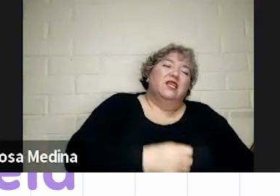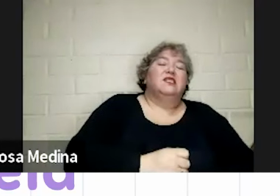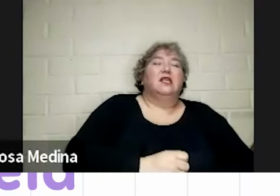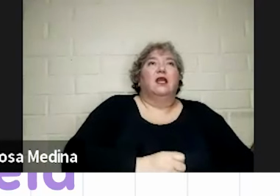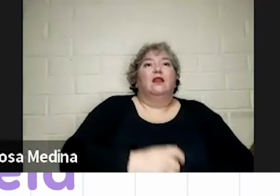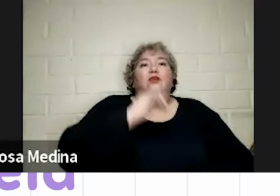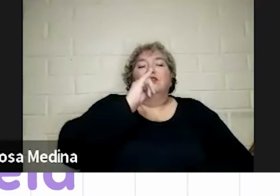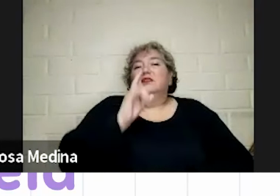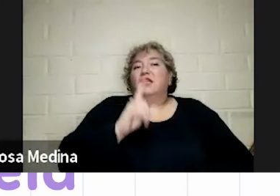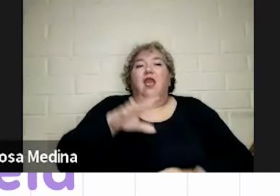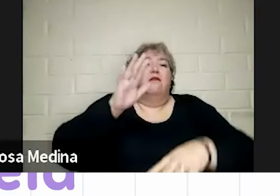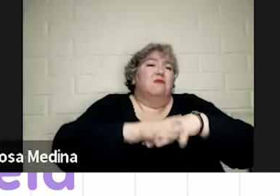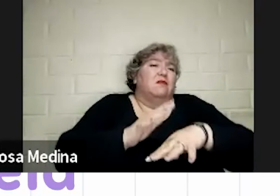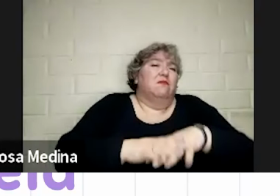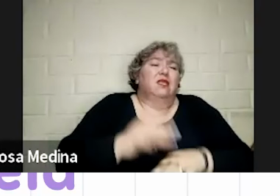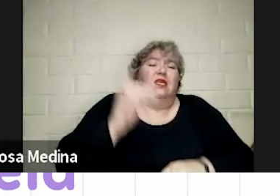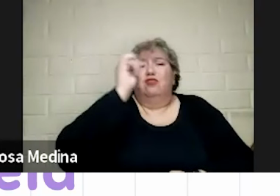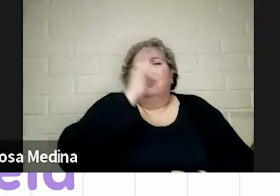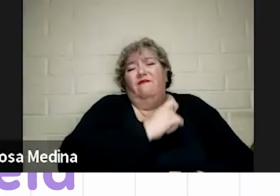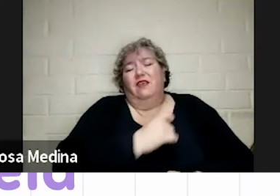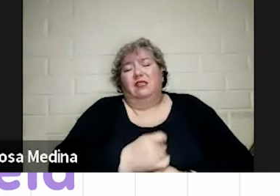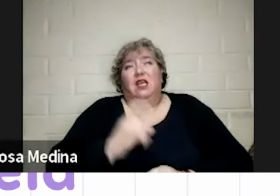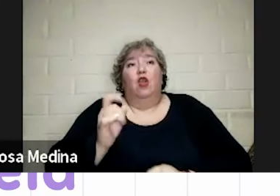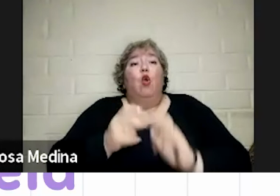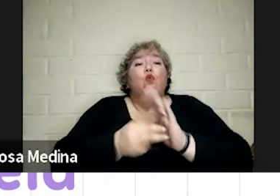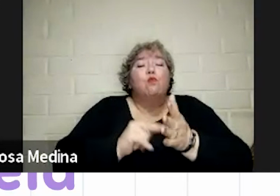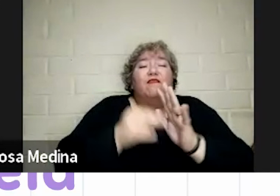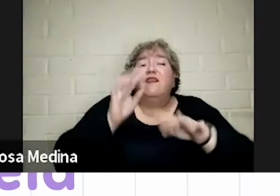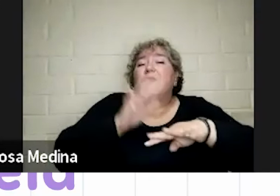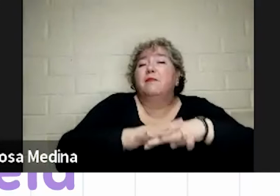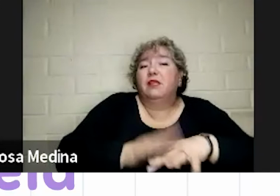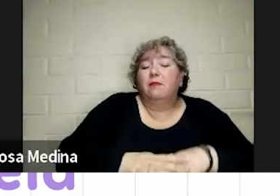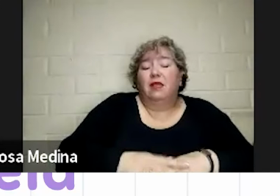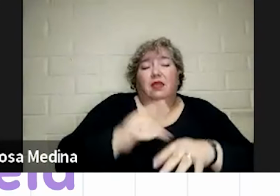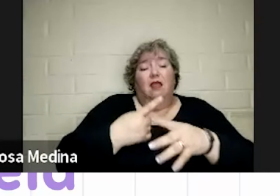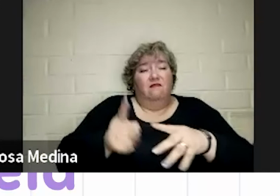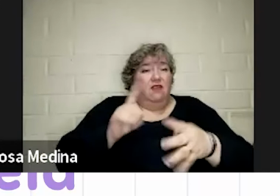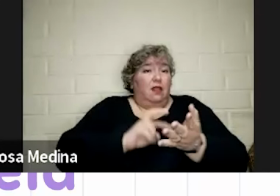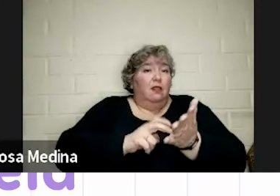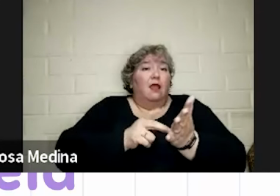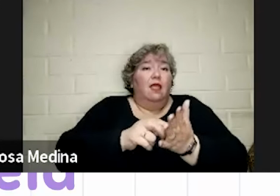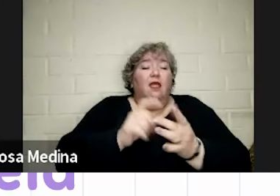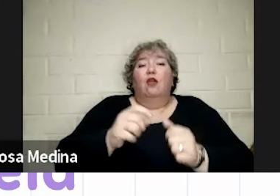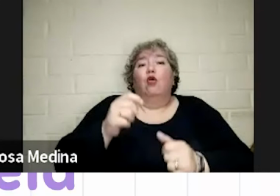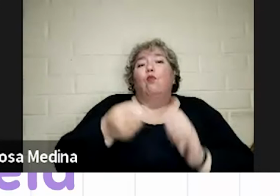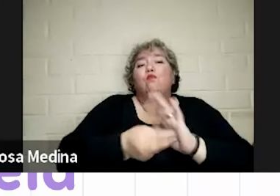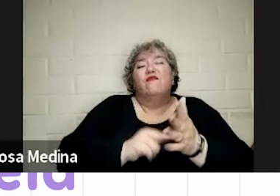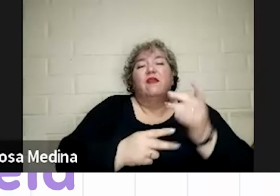ecuación complicada, o de un problema matemático con distintos pasos, o de un problema químico, etc.